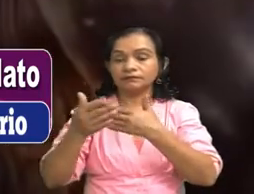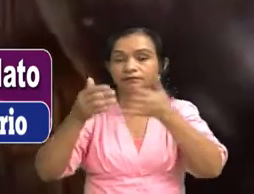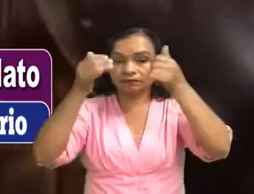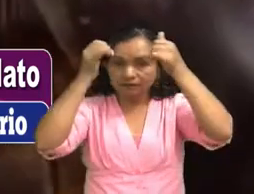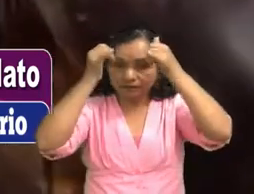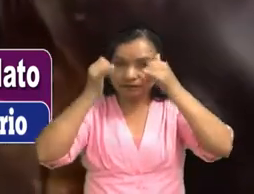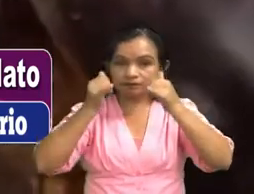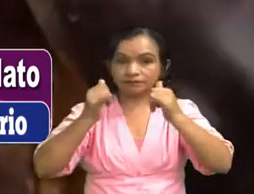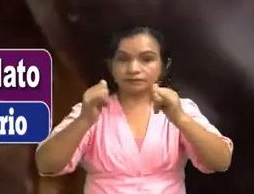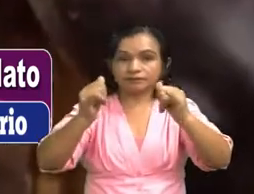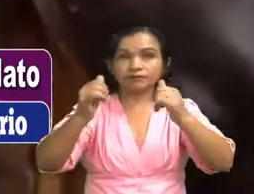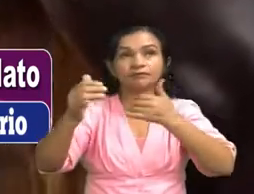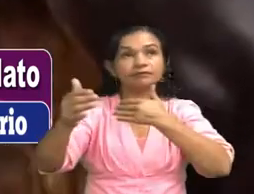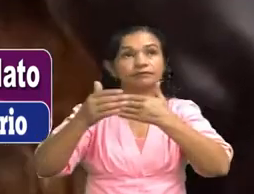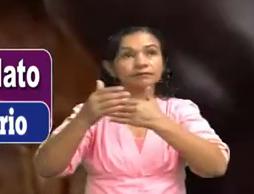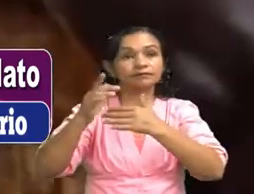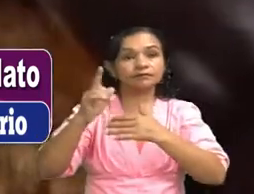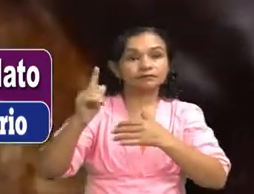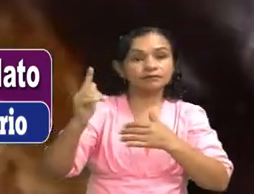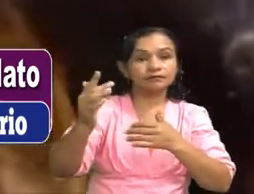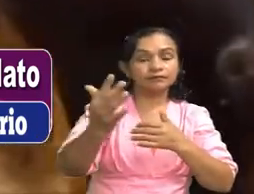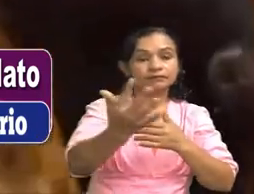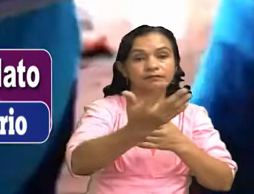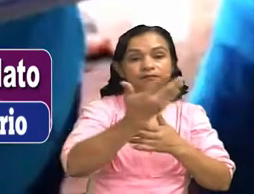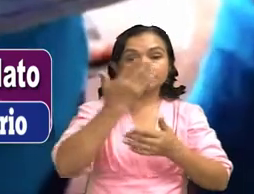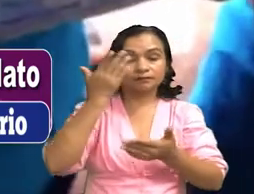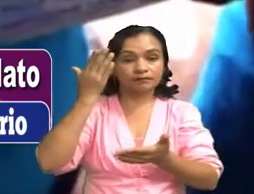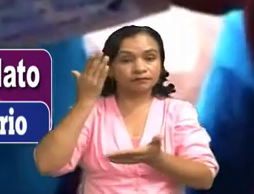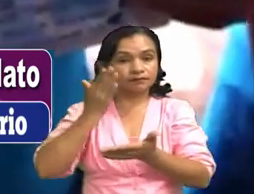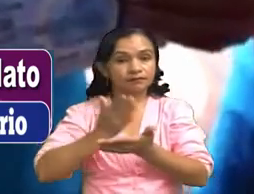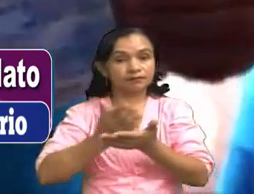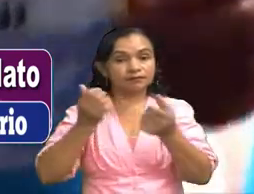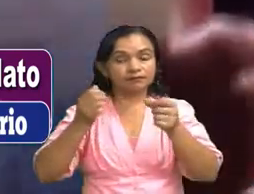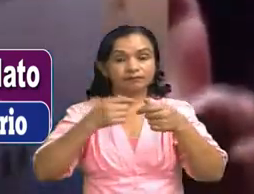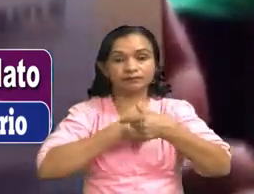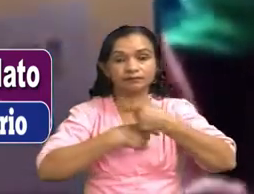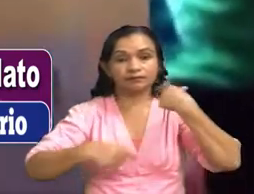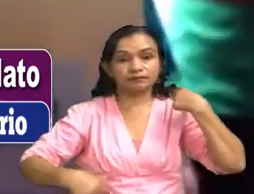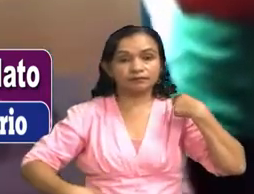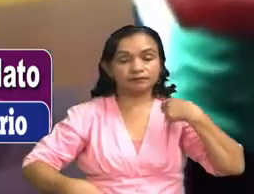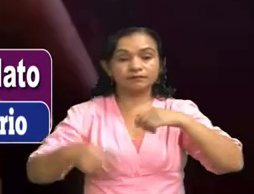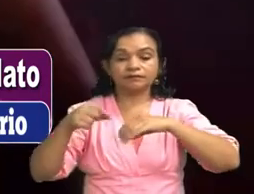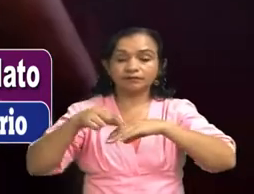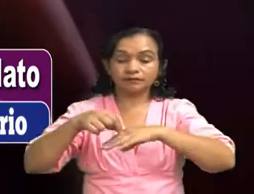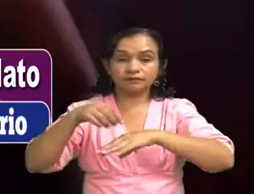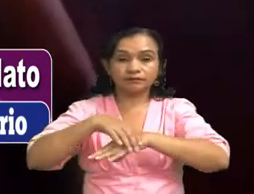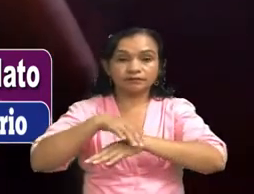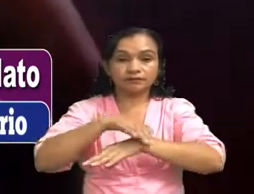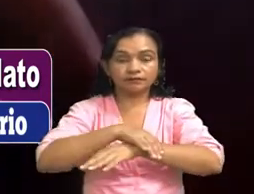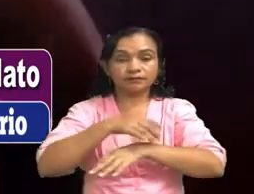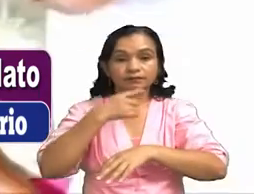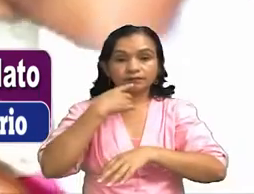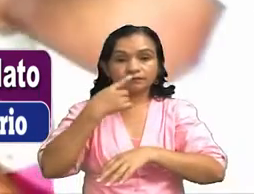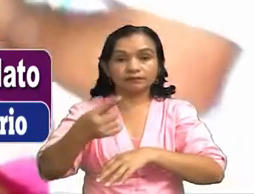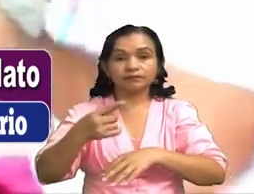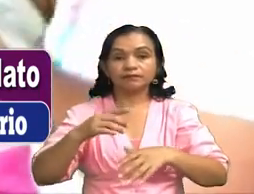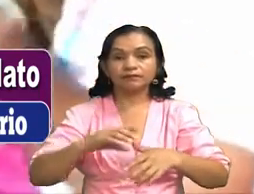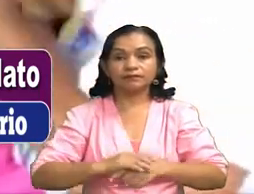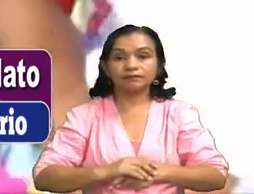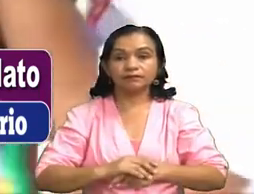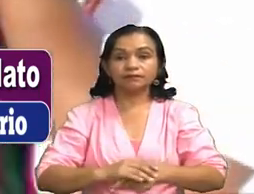¿no? Ok, sí, sí, sí. Todo eso es un mandato del compañero presidente y la compañera Rosario de